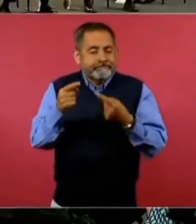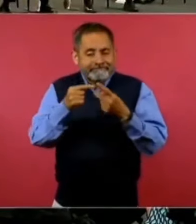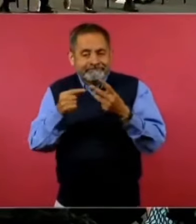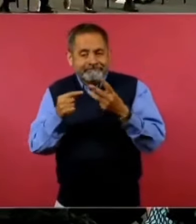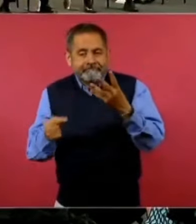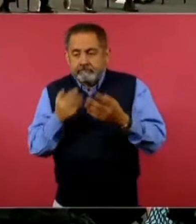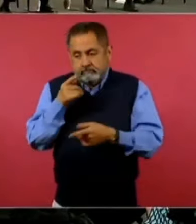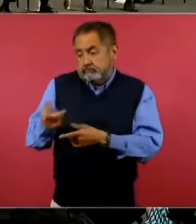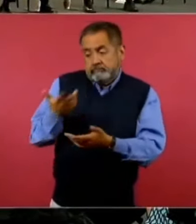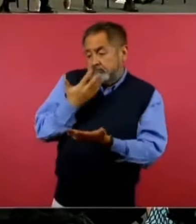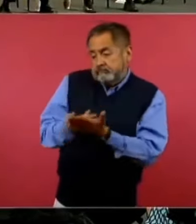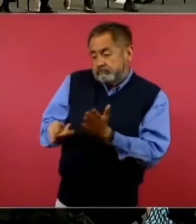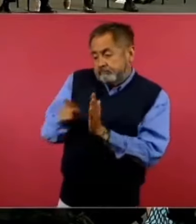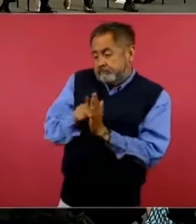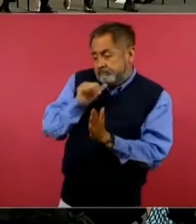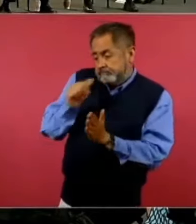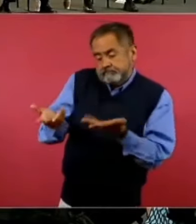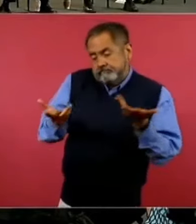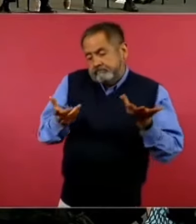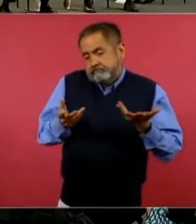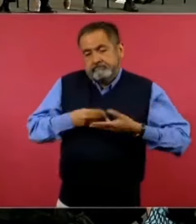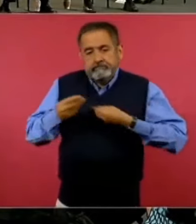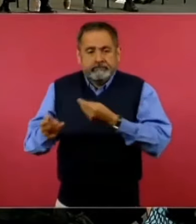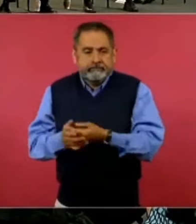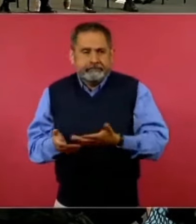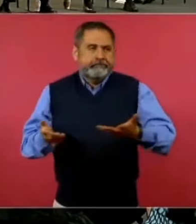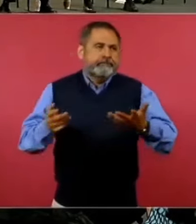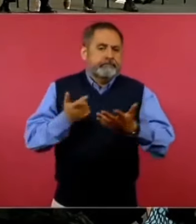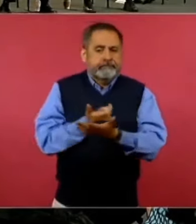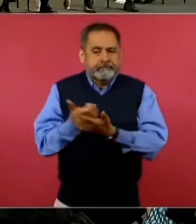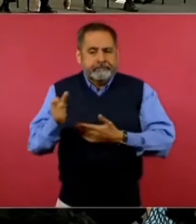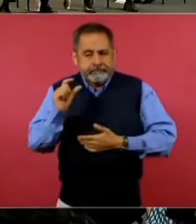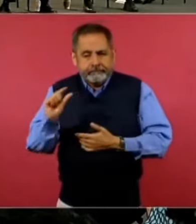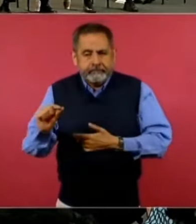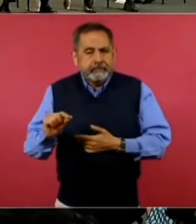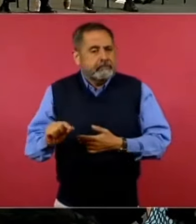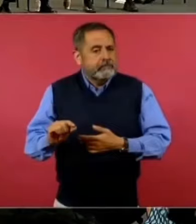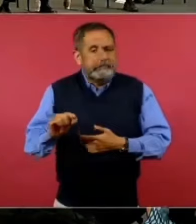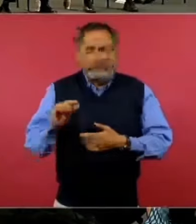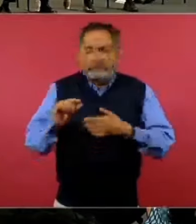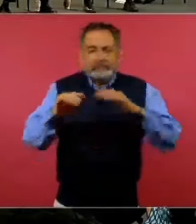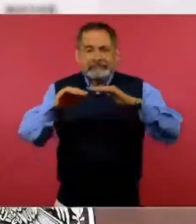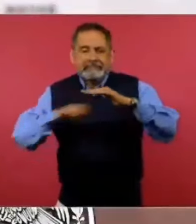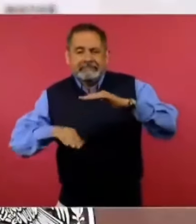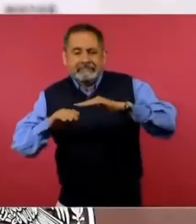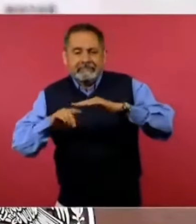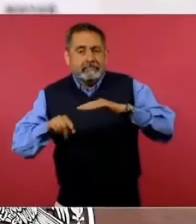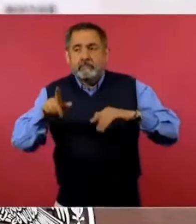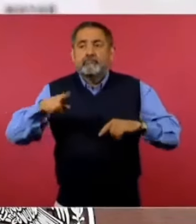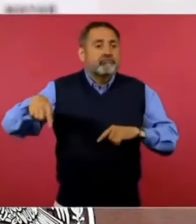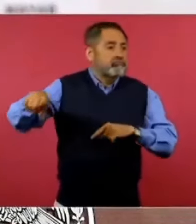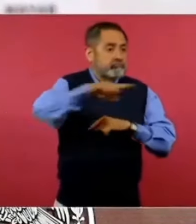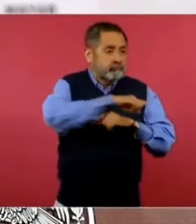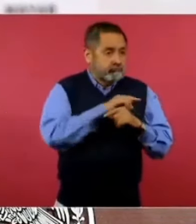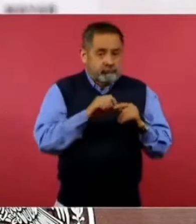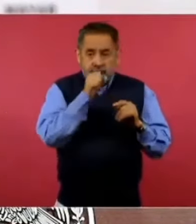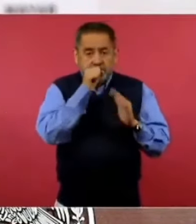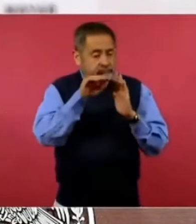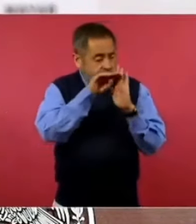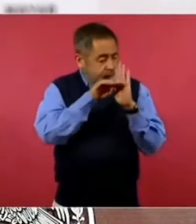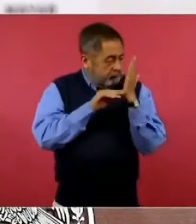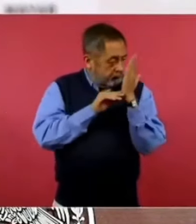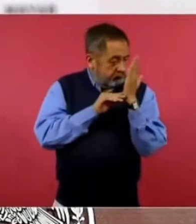una base y la otra la de el criterio de precariedad con salarios inferiores a los de los tabuladores